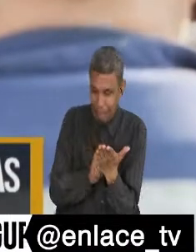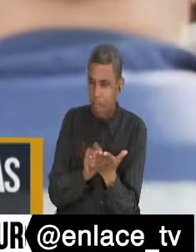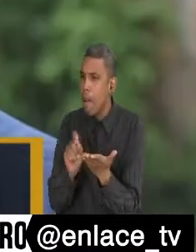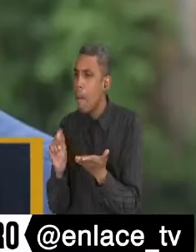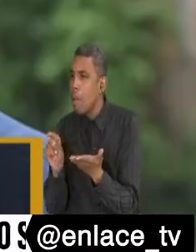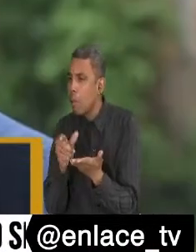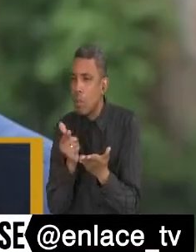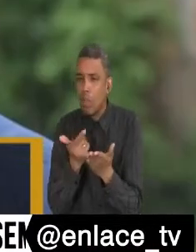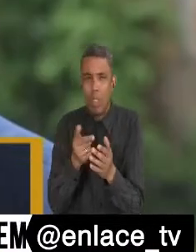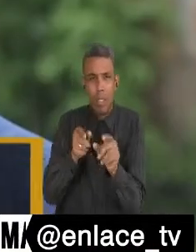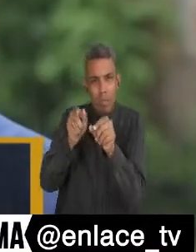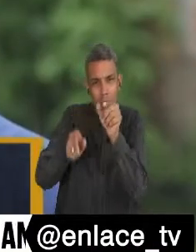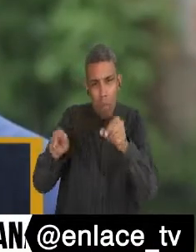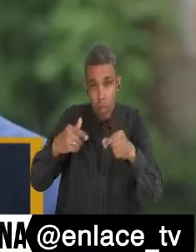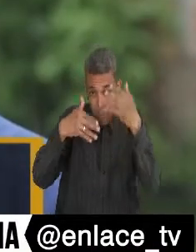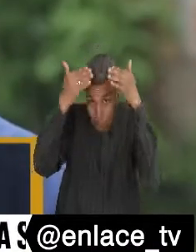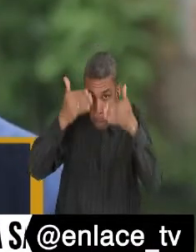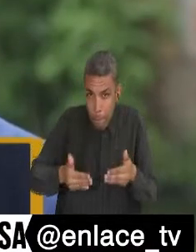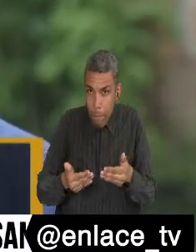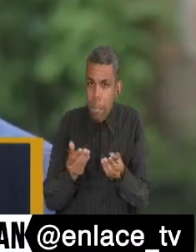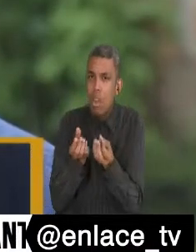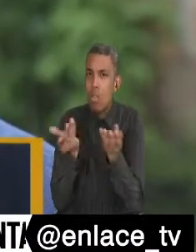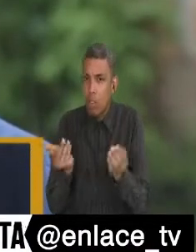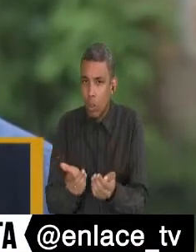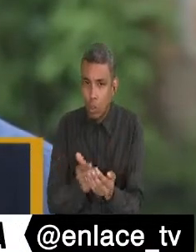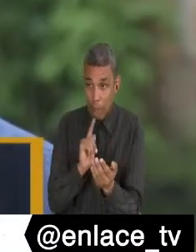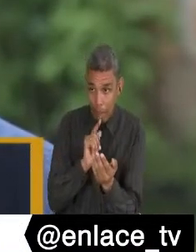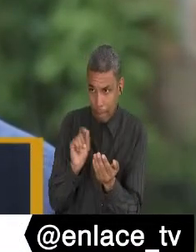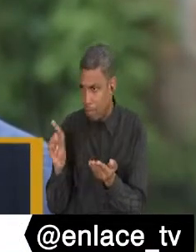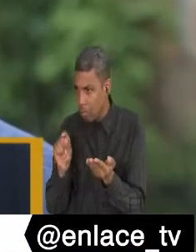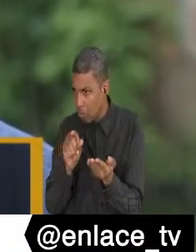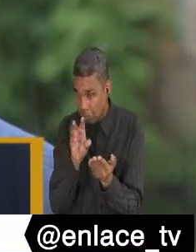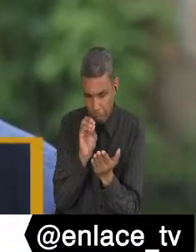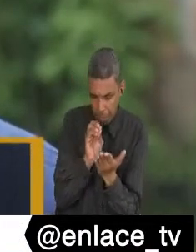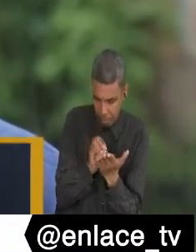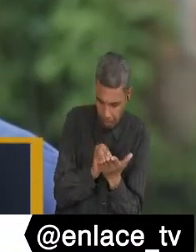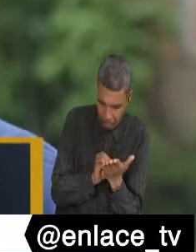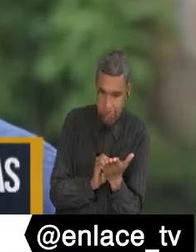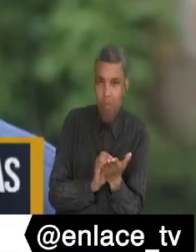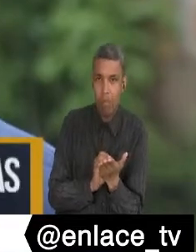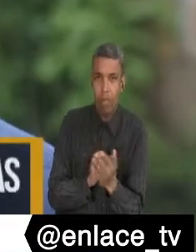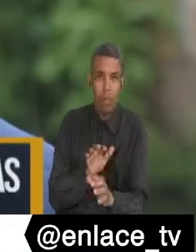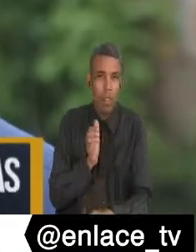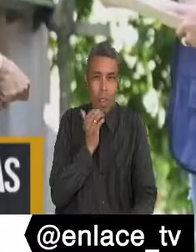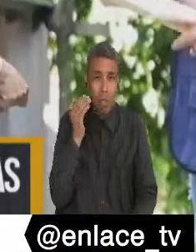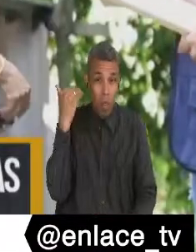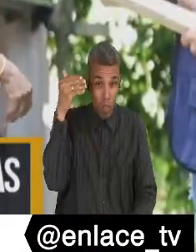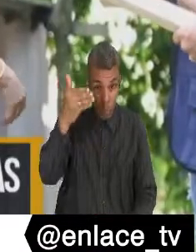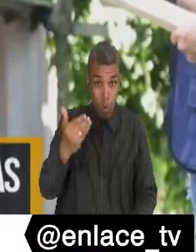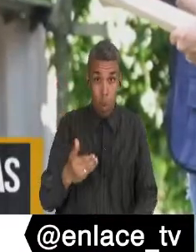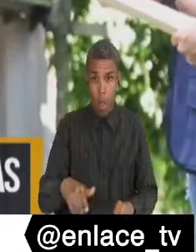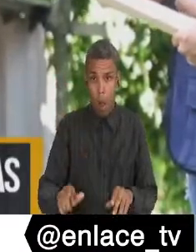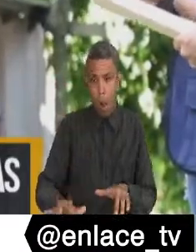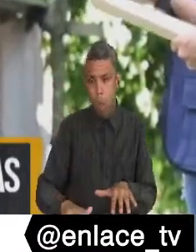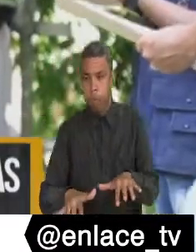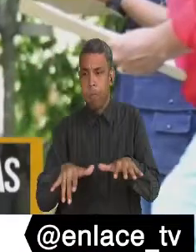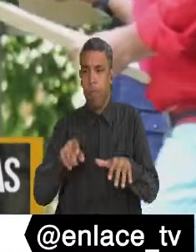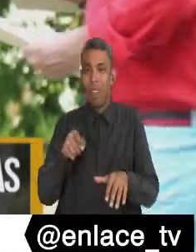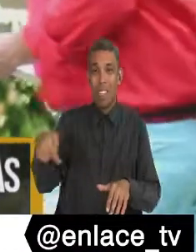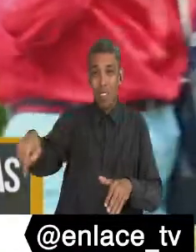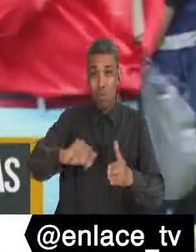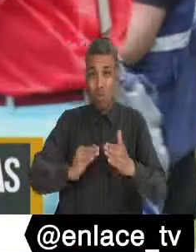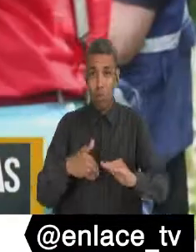discapacitados, y bueno, esto se hace con el fin de prevenir cualquier, de pronto Dios no quiera, inundación. Líderes comunales de ese sector